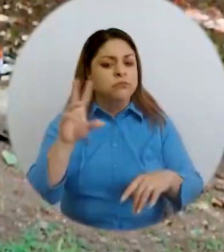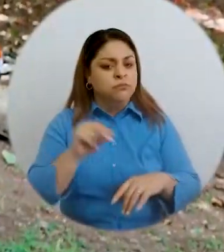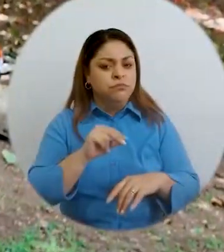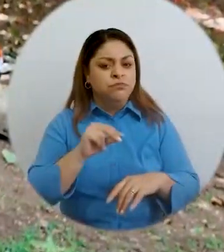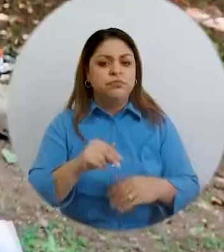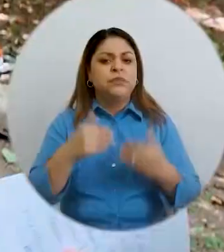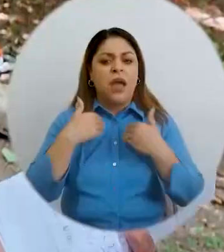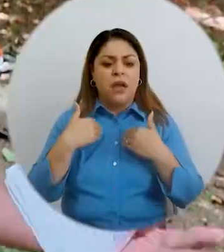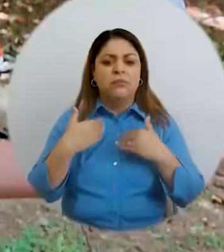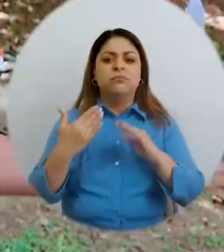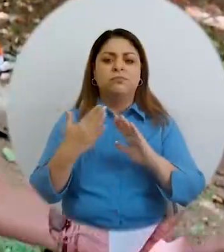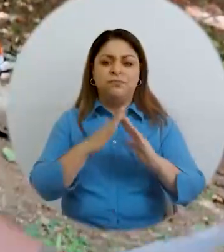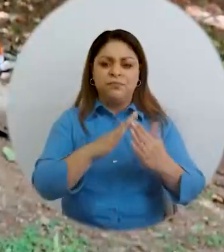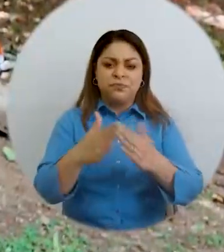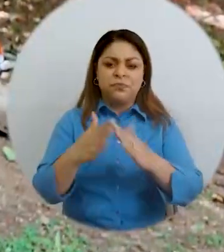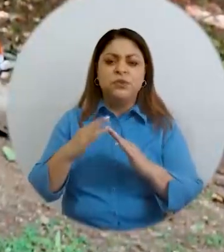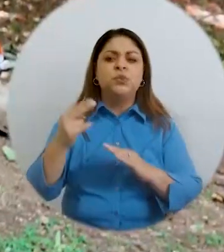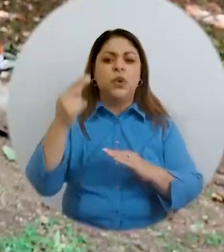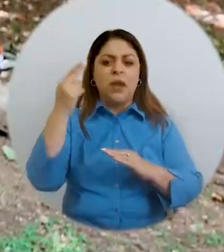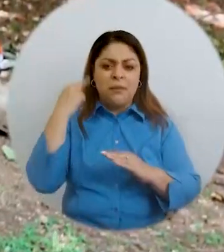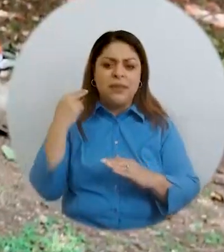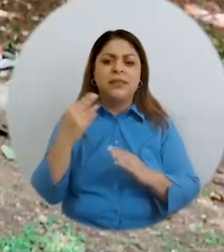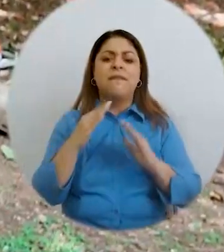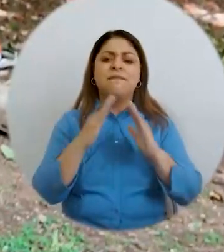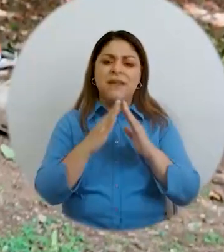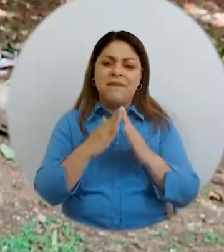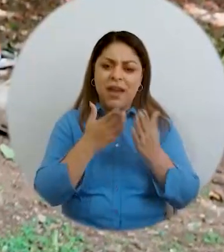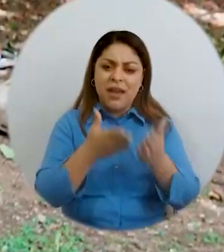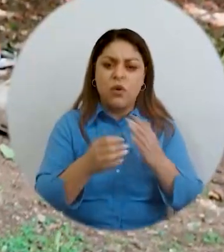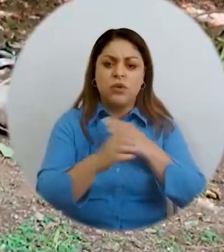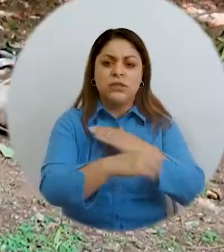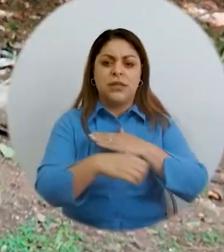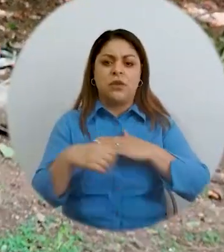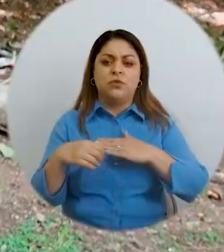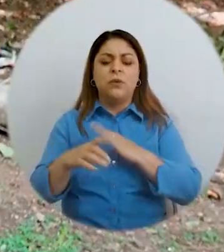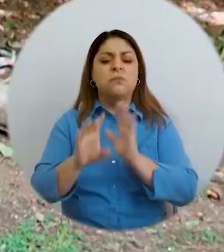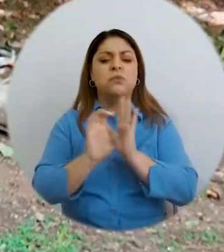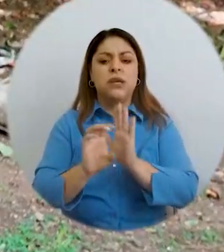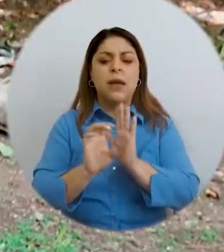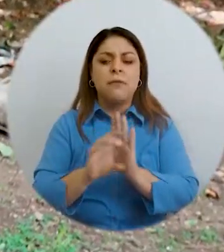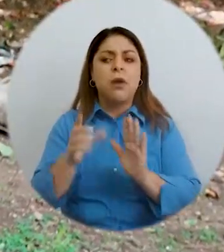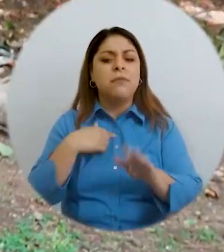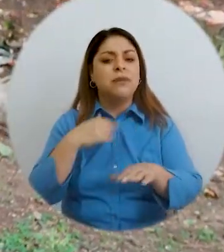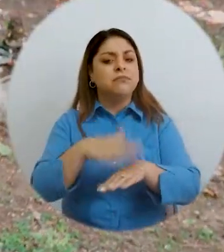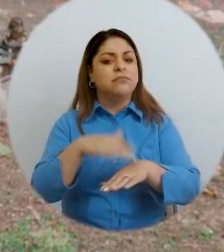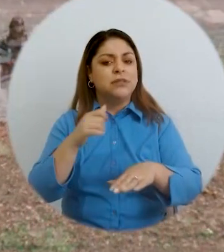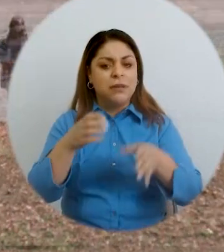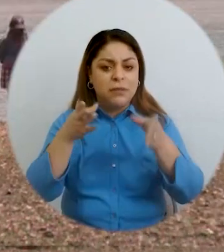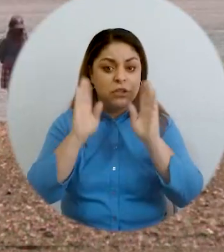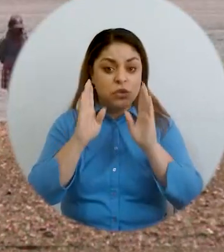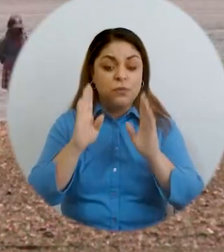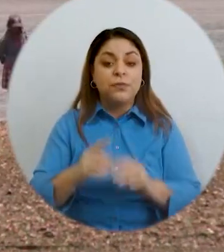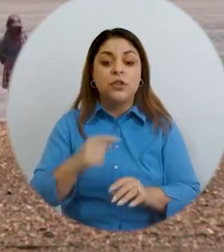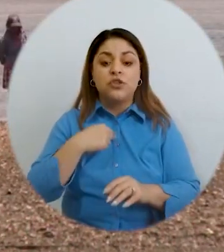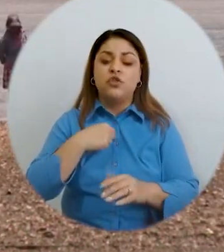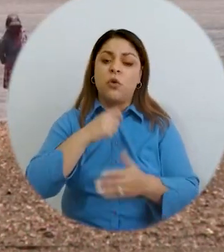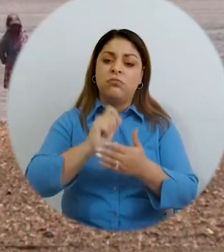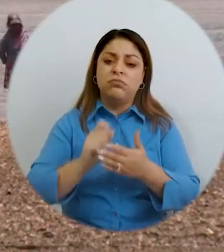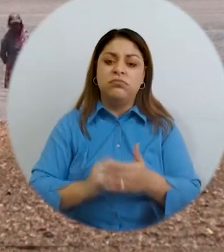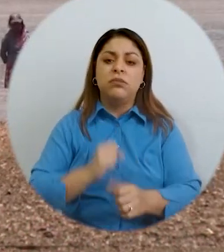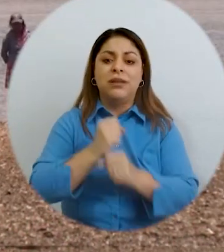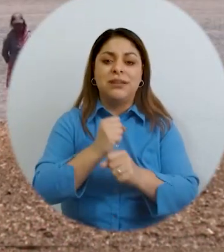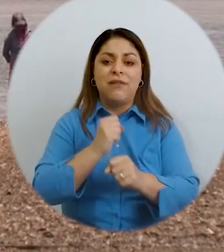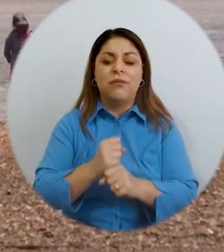un espacio, hay poblaciones que históricamente han habitado los océanos. A mí me llamaba la atención, por ejemplo, cuando en un